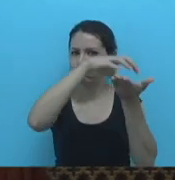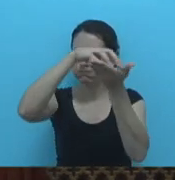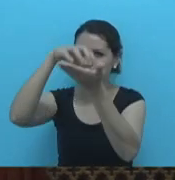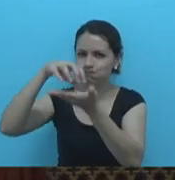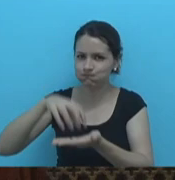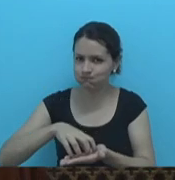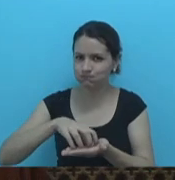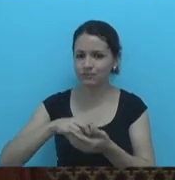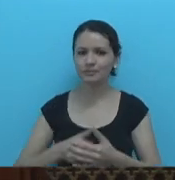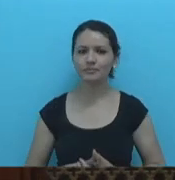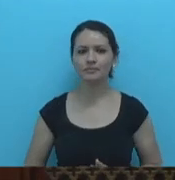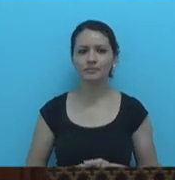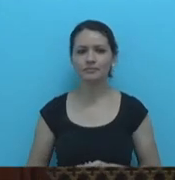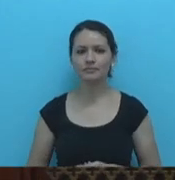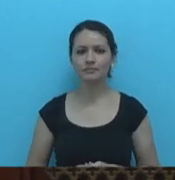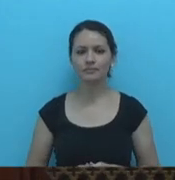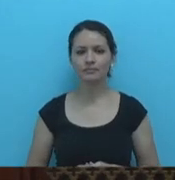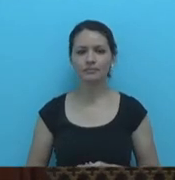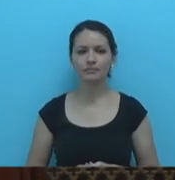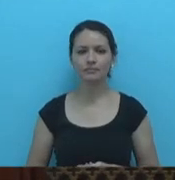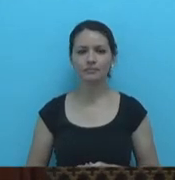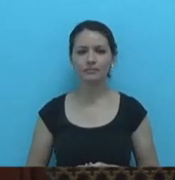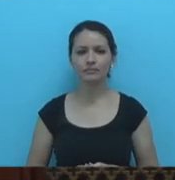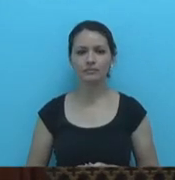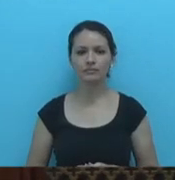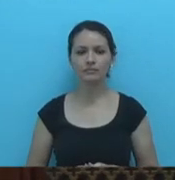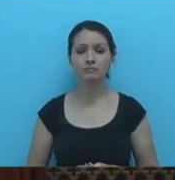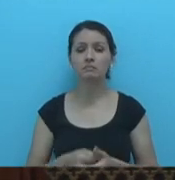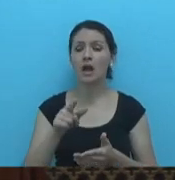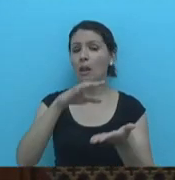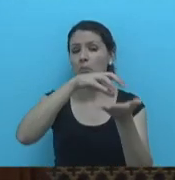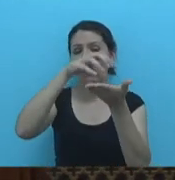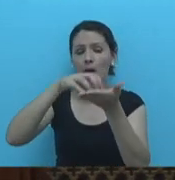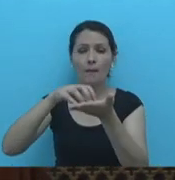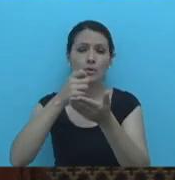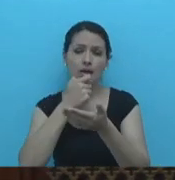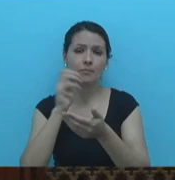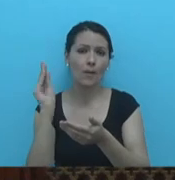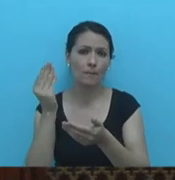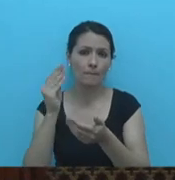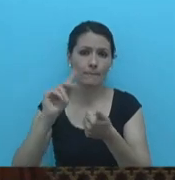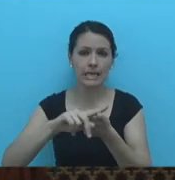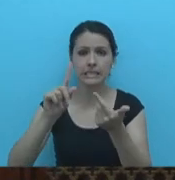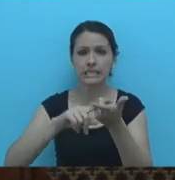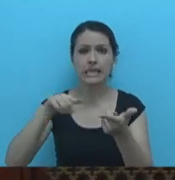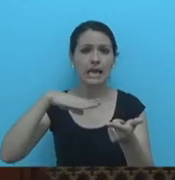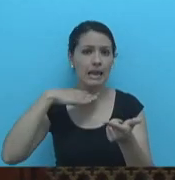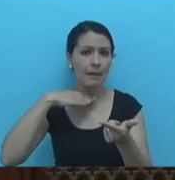gran reconocimiento en el mercado mundial, con filial en Curitiba, Brasil, Guadalajara,